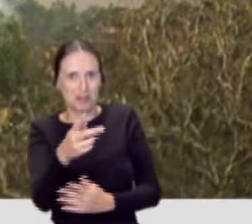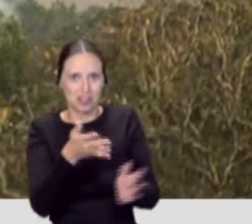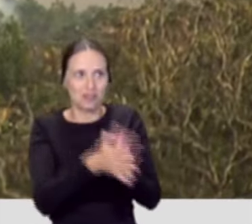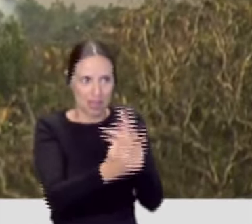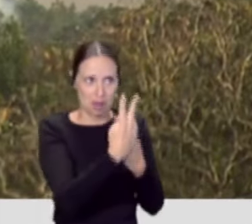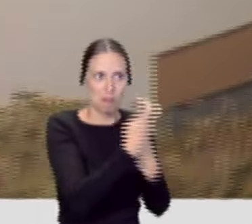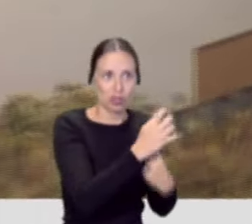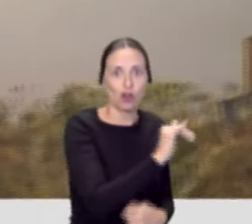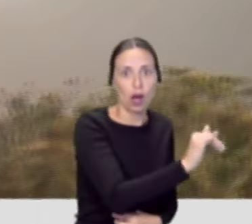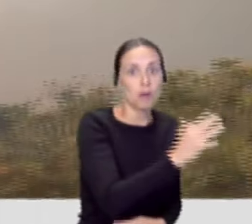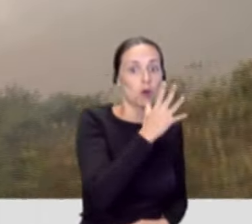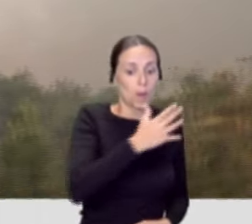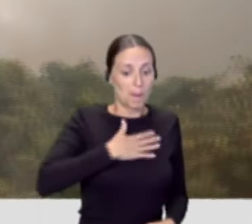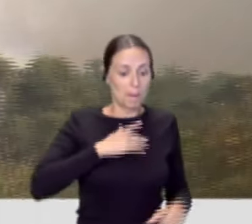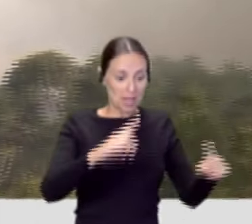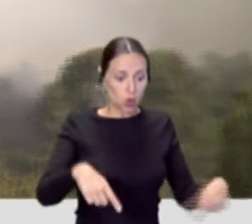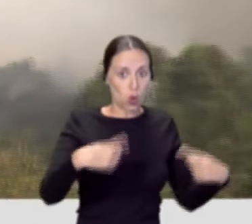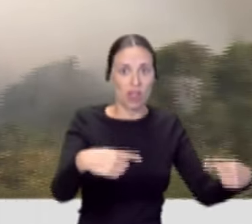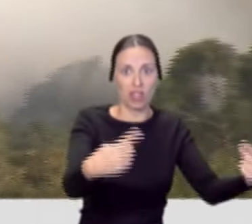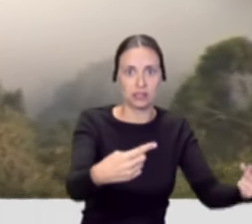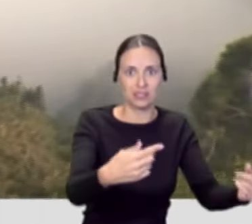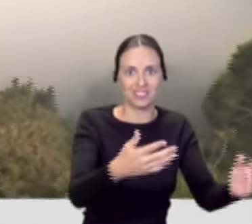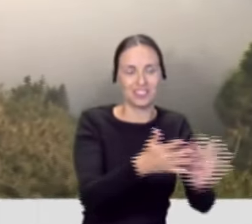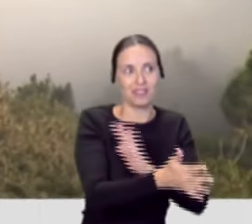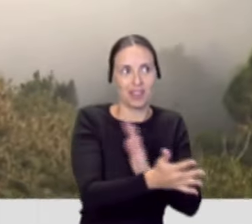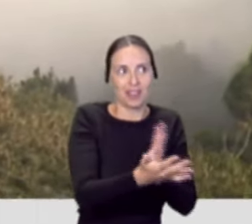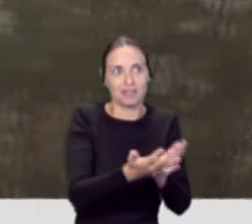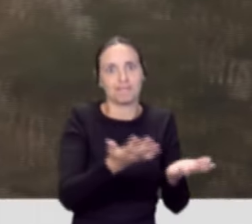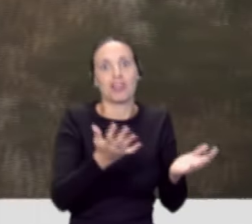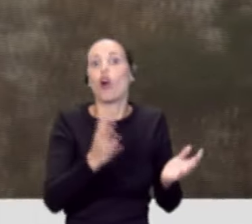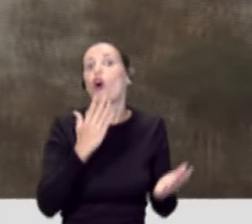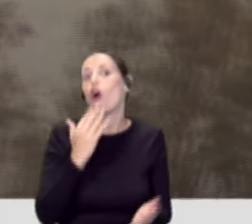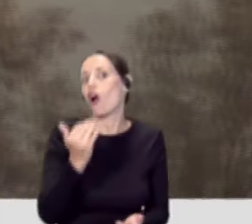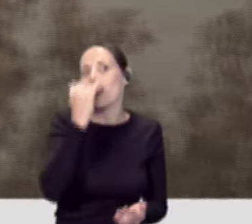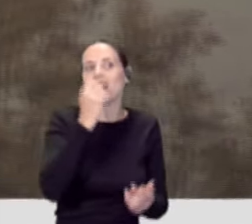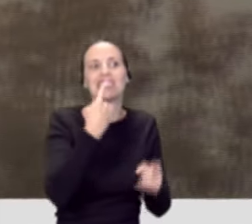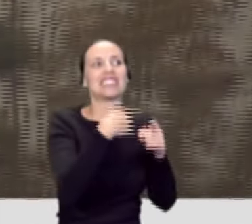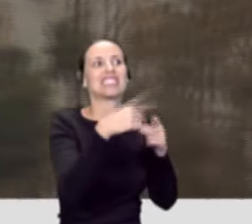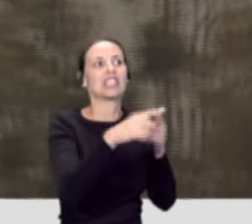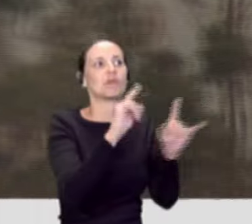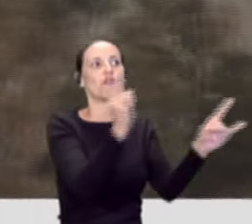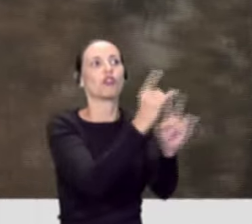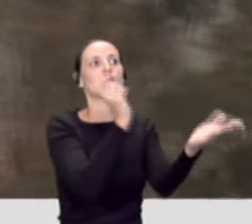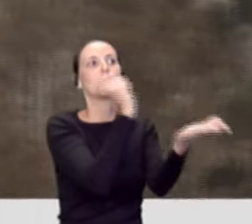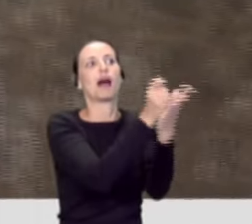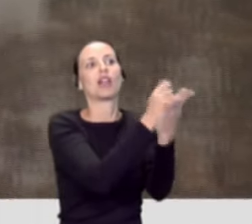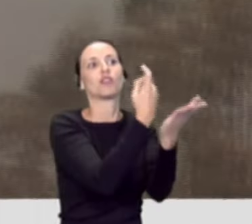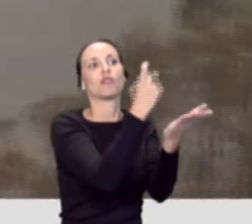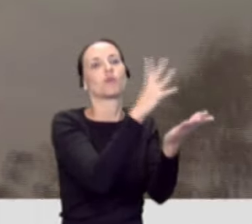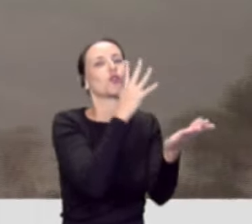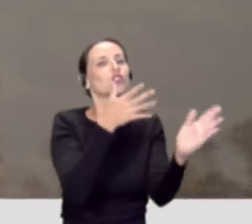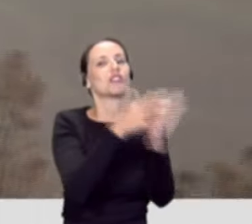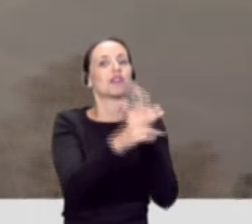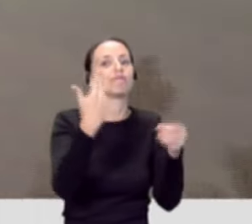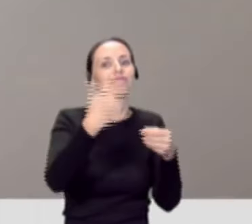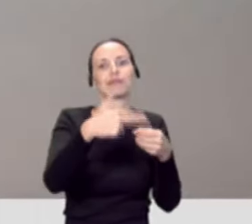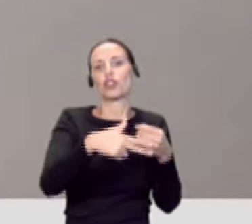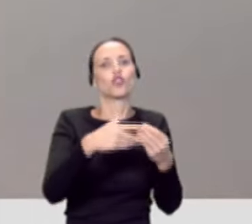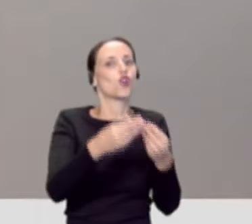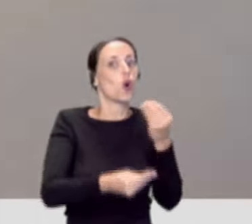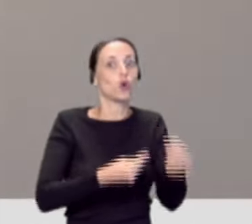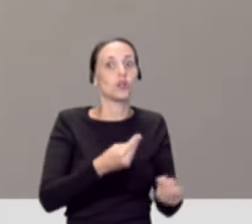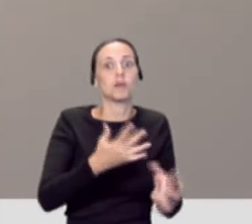ideal sería que no hubiese céntimos forestales, eso significaría que no estaríamos consumiendo combustibles fósiles. Pero mientras